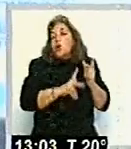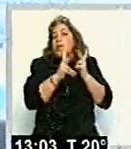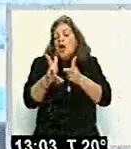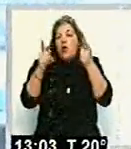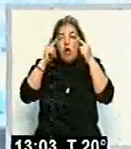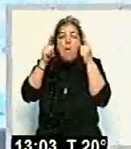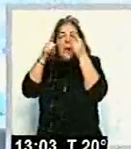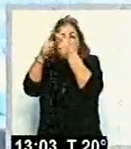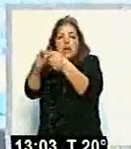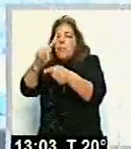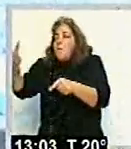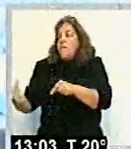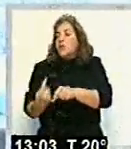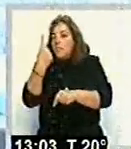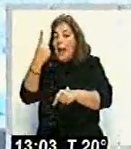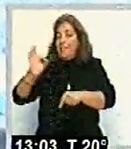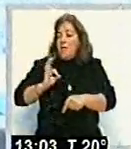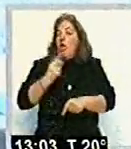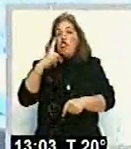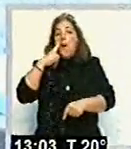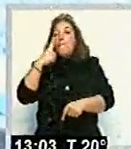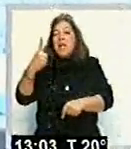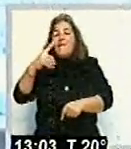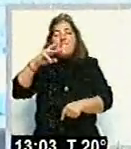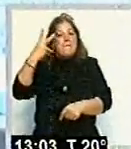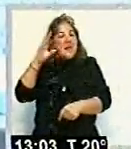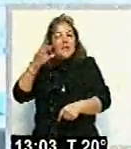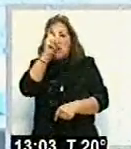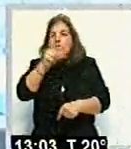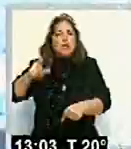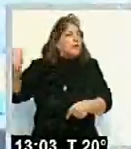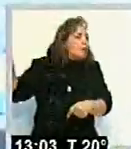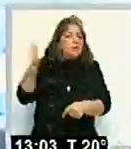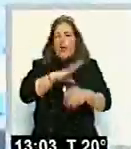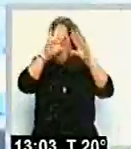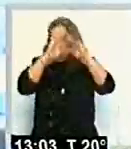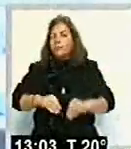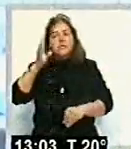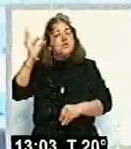objetivo principal en 2020 que no haya analfabetismo en la provincia.